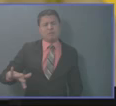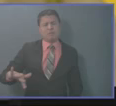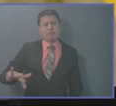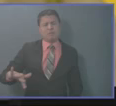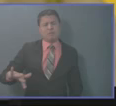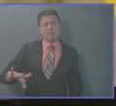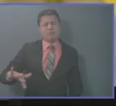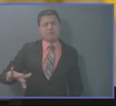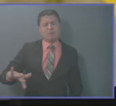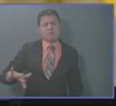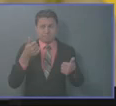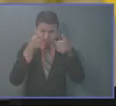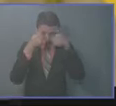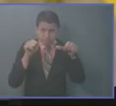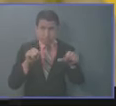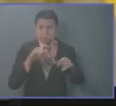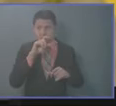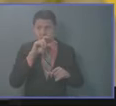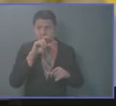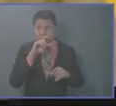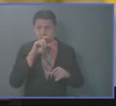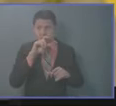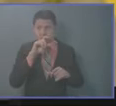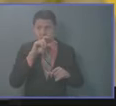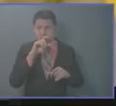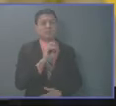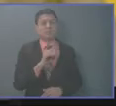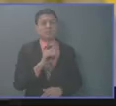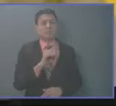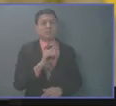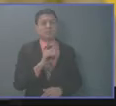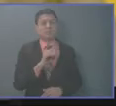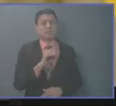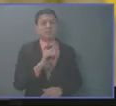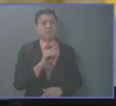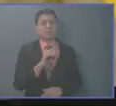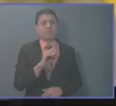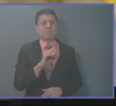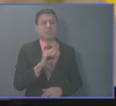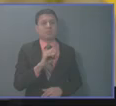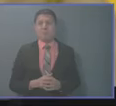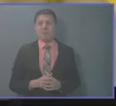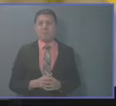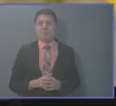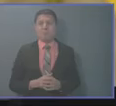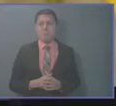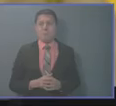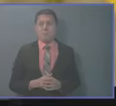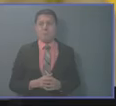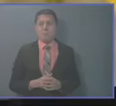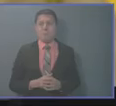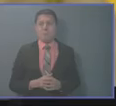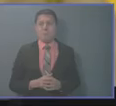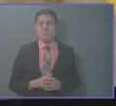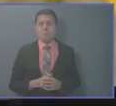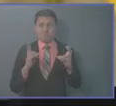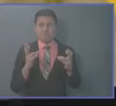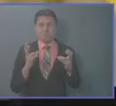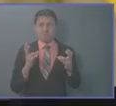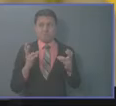su aprobación allá en el 2016 fue uno de los leyes